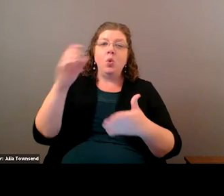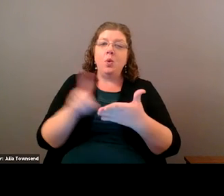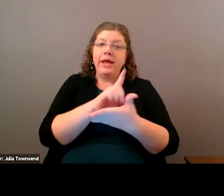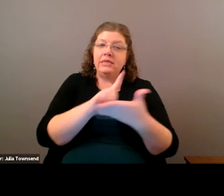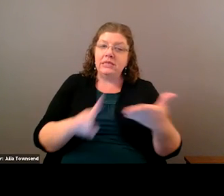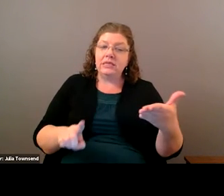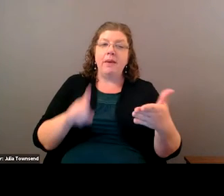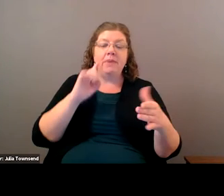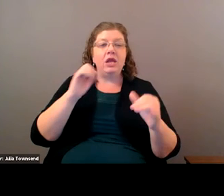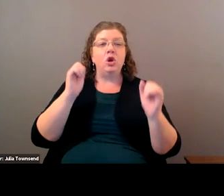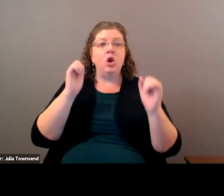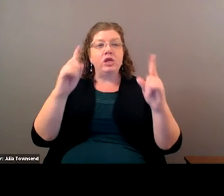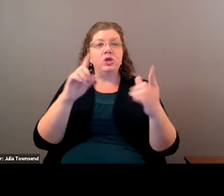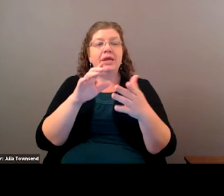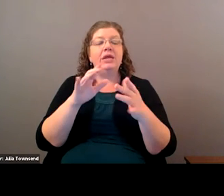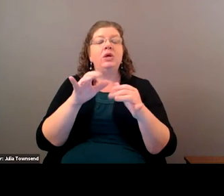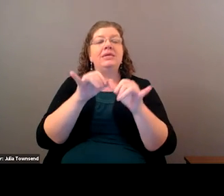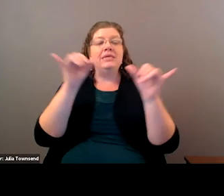y en hechos.